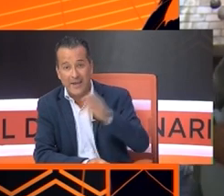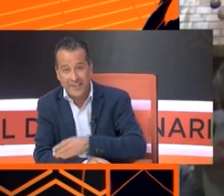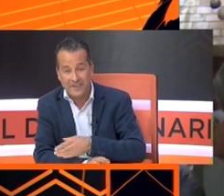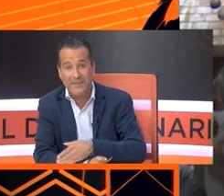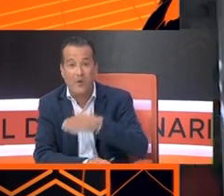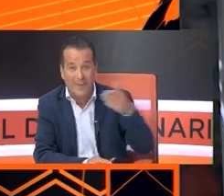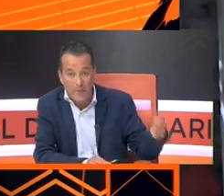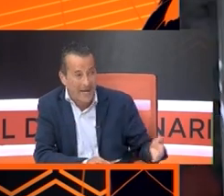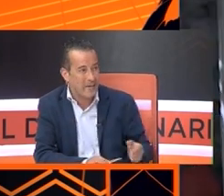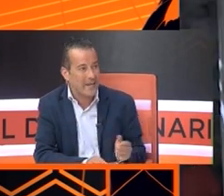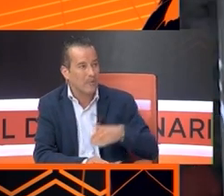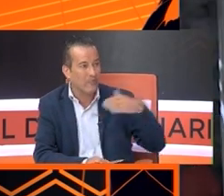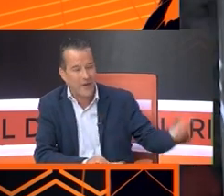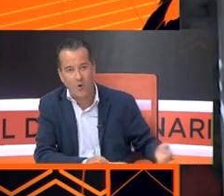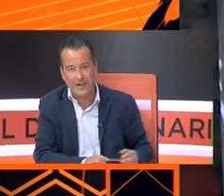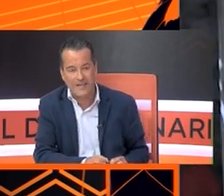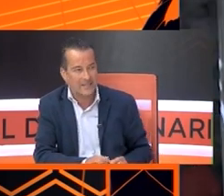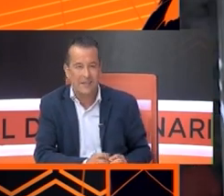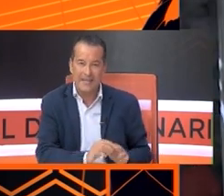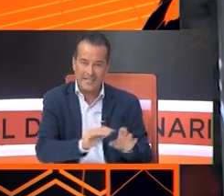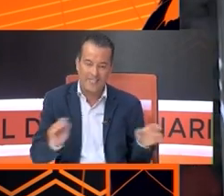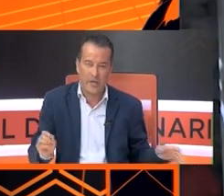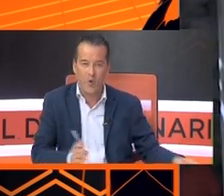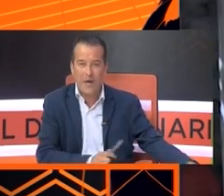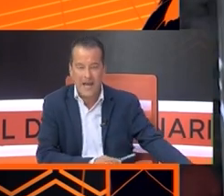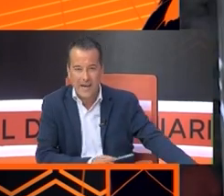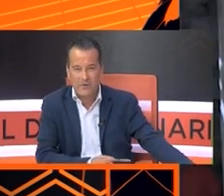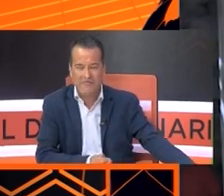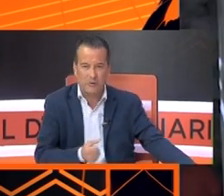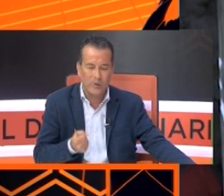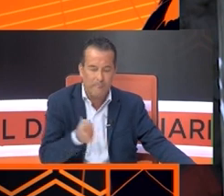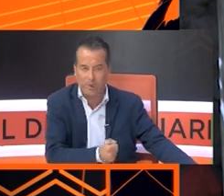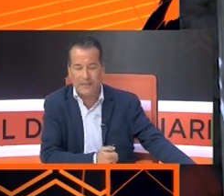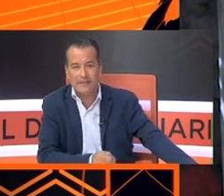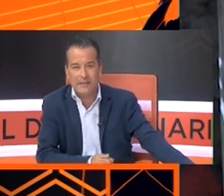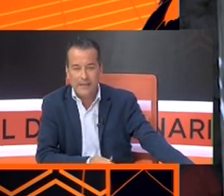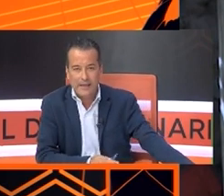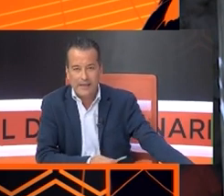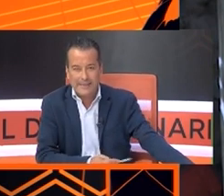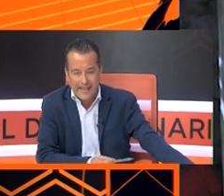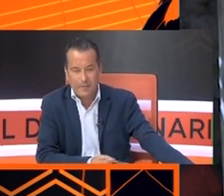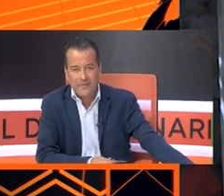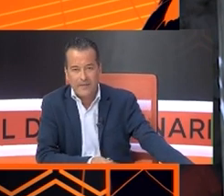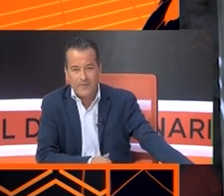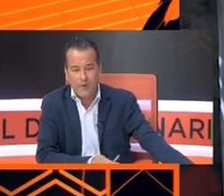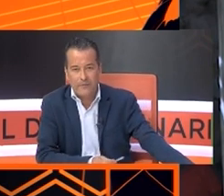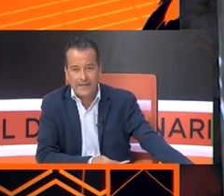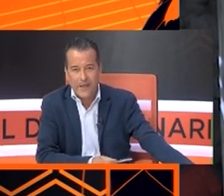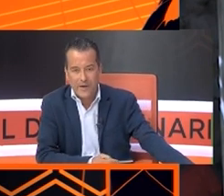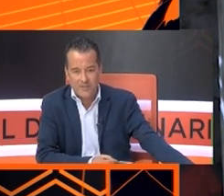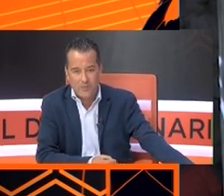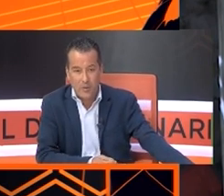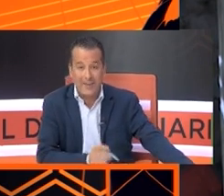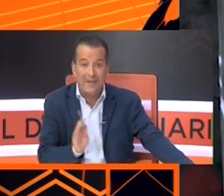aquellos escindidos, David Cabrera, que montaron otra alianza y se creó una guerra, una fractura importante internamente dentro de